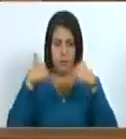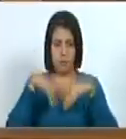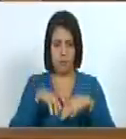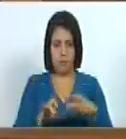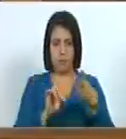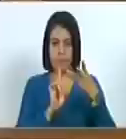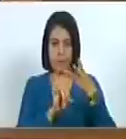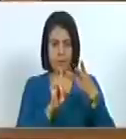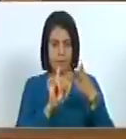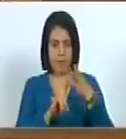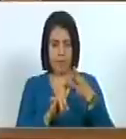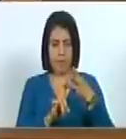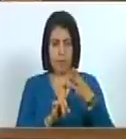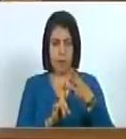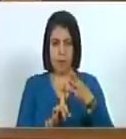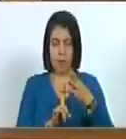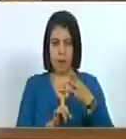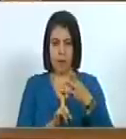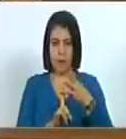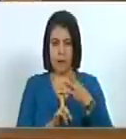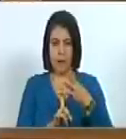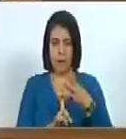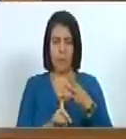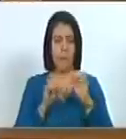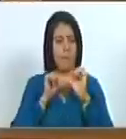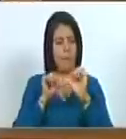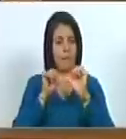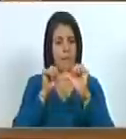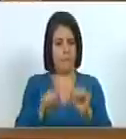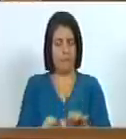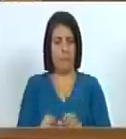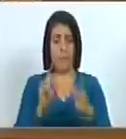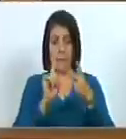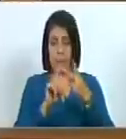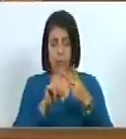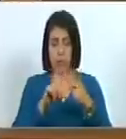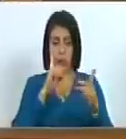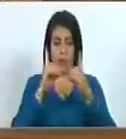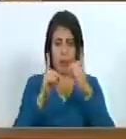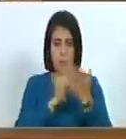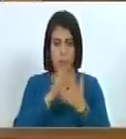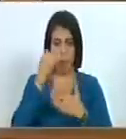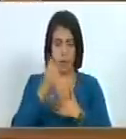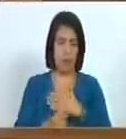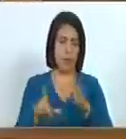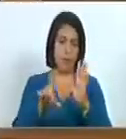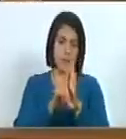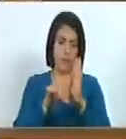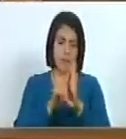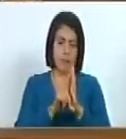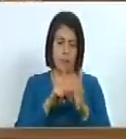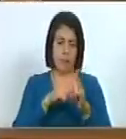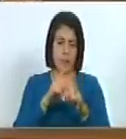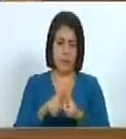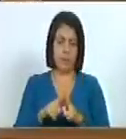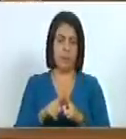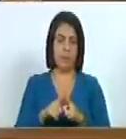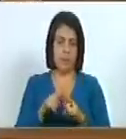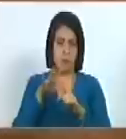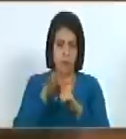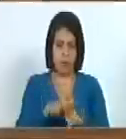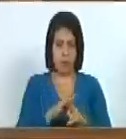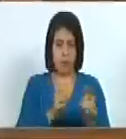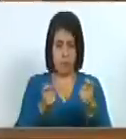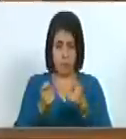Punto número 3 del orden del día. Continuación de la segunda discusión del proyecto de ley orgánica de extinción